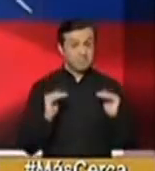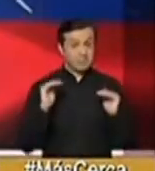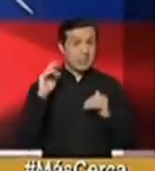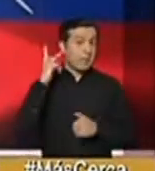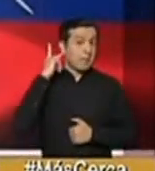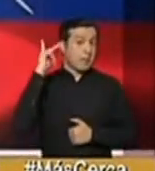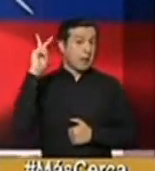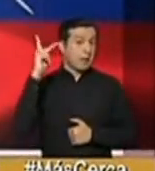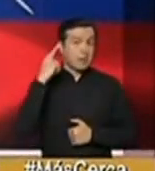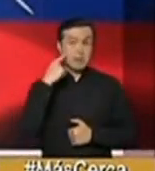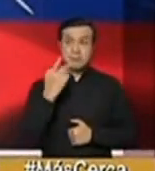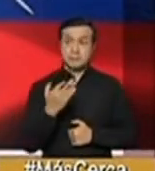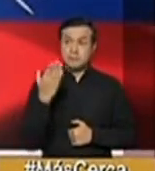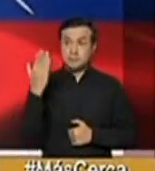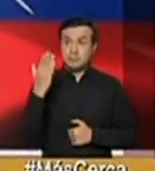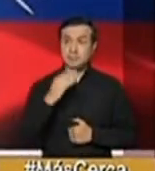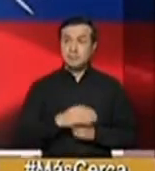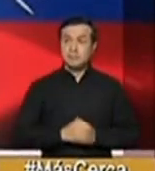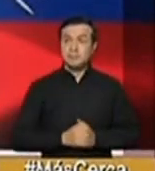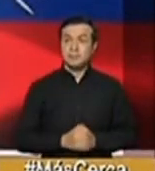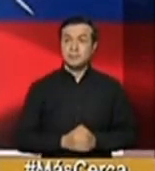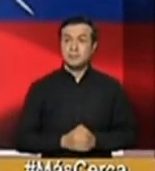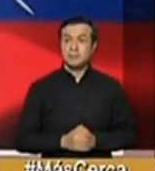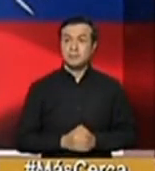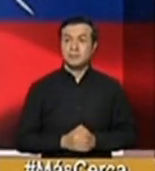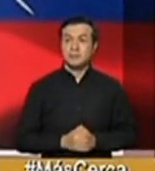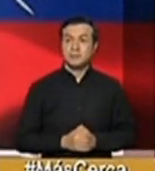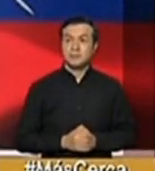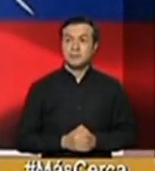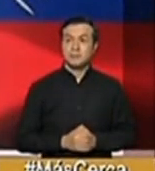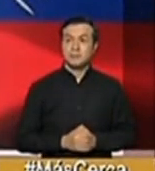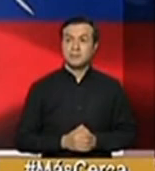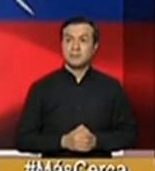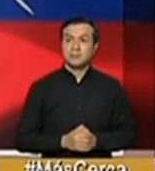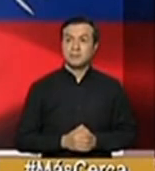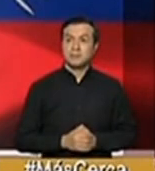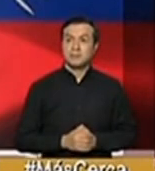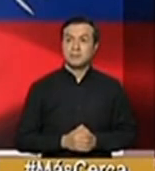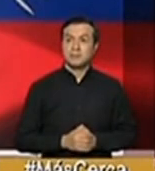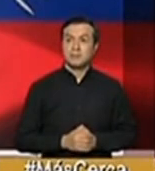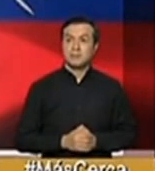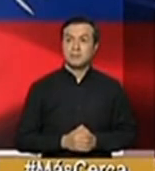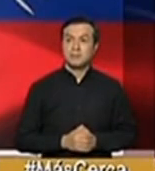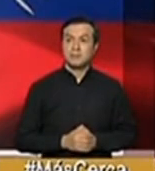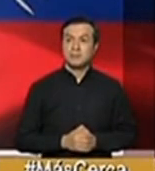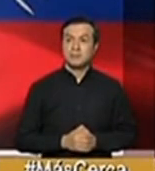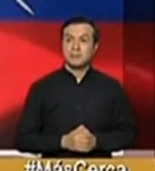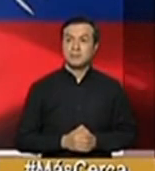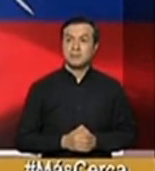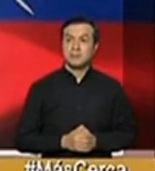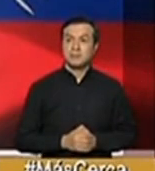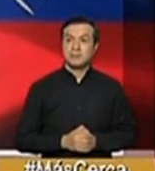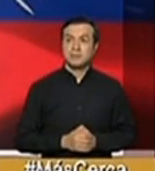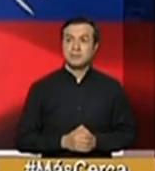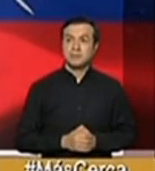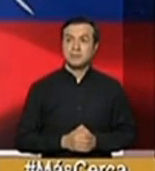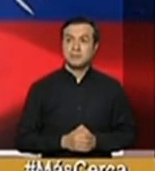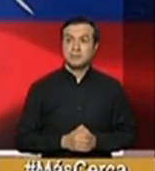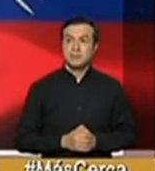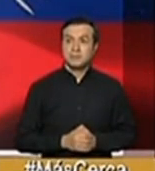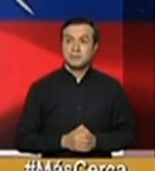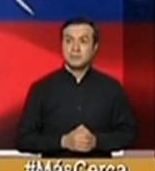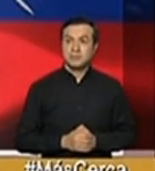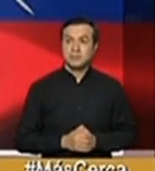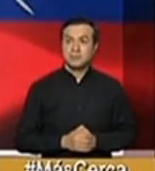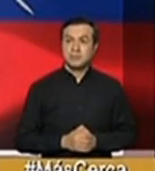de plata recayeron en Roberto Chalá por salto en longitud, Polet Méndez en lanzamiento de disco, el equipo